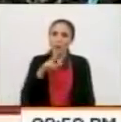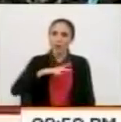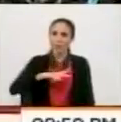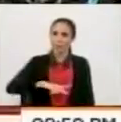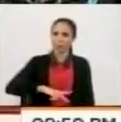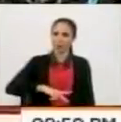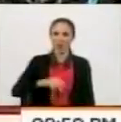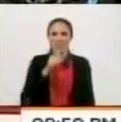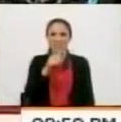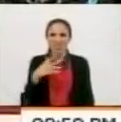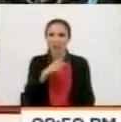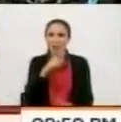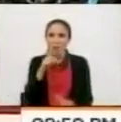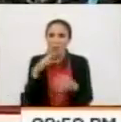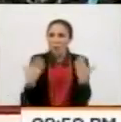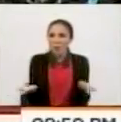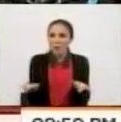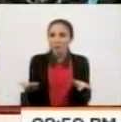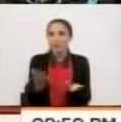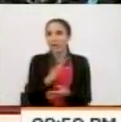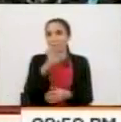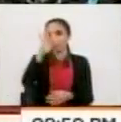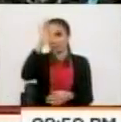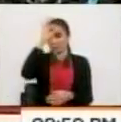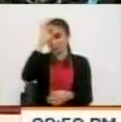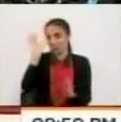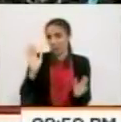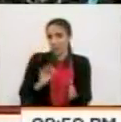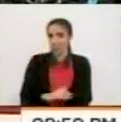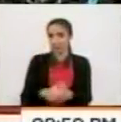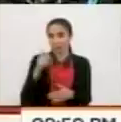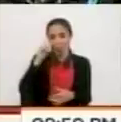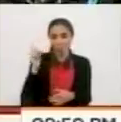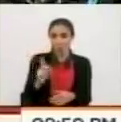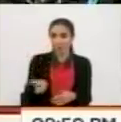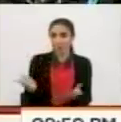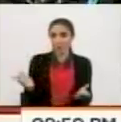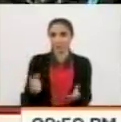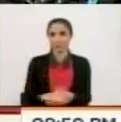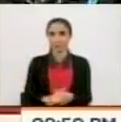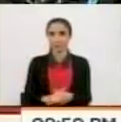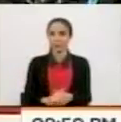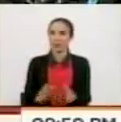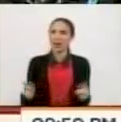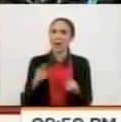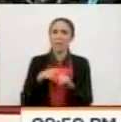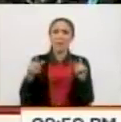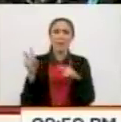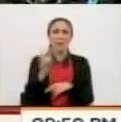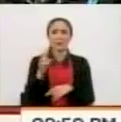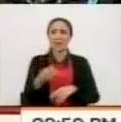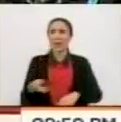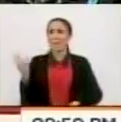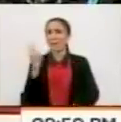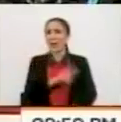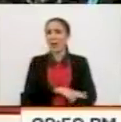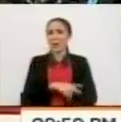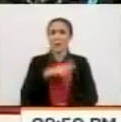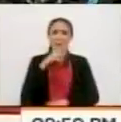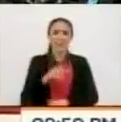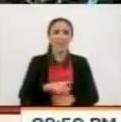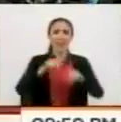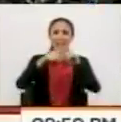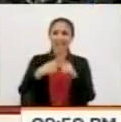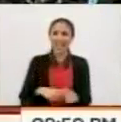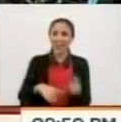presidente de Portugal. No sabían, pero les pregunta todo esto y es un desastre Venezuela y él les da una cifra sin decirle dónde